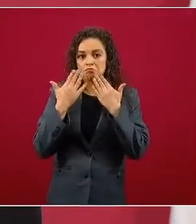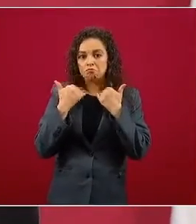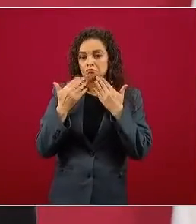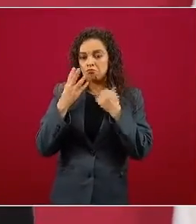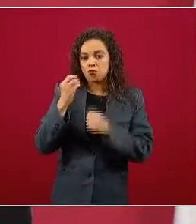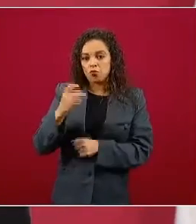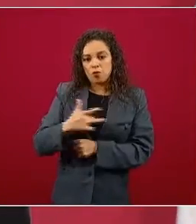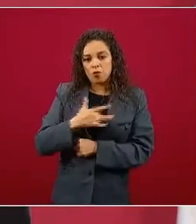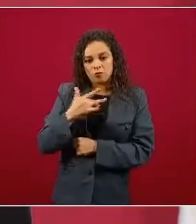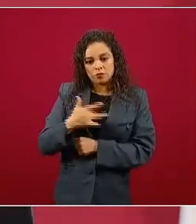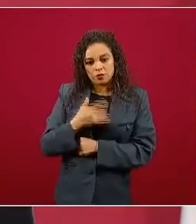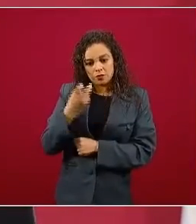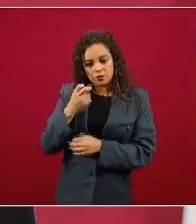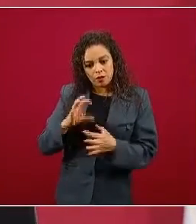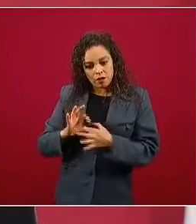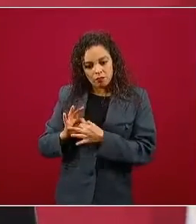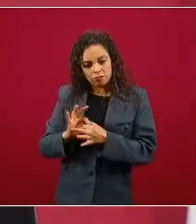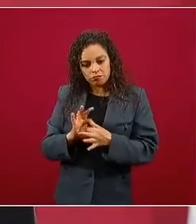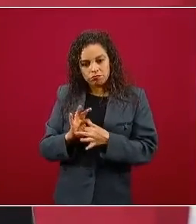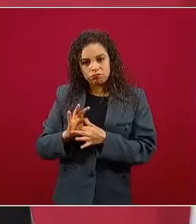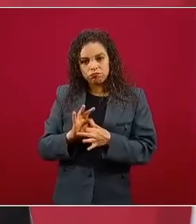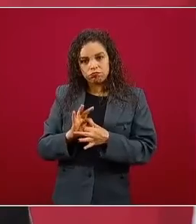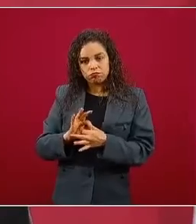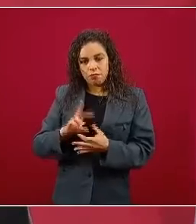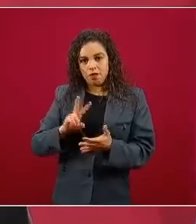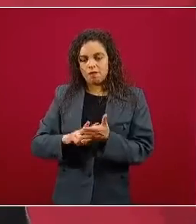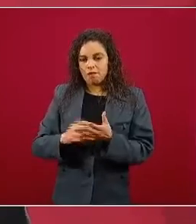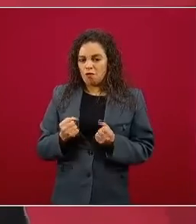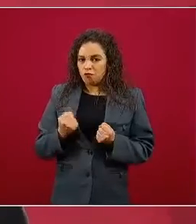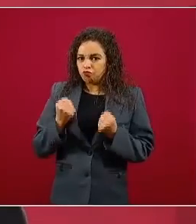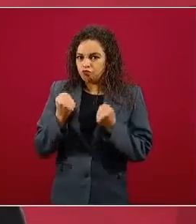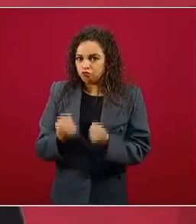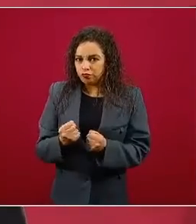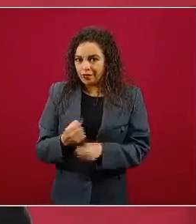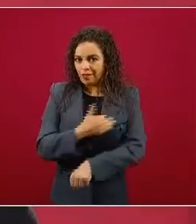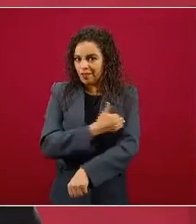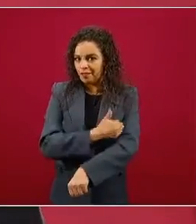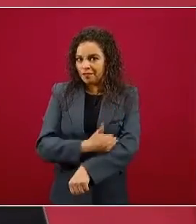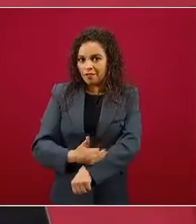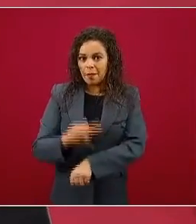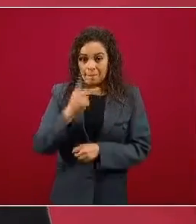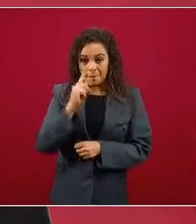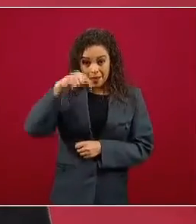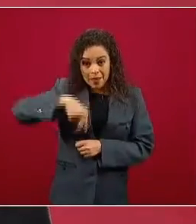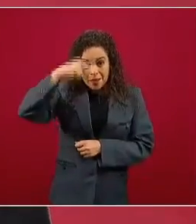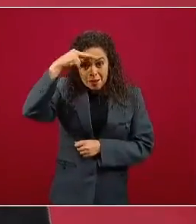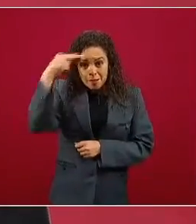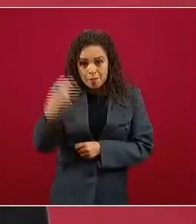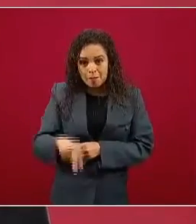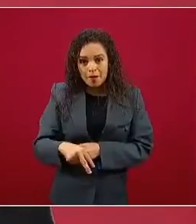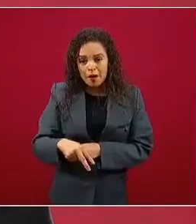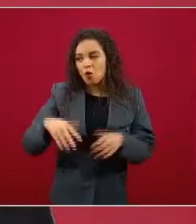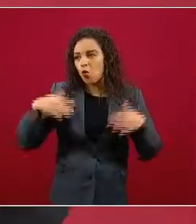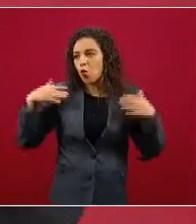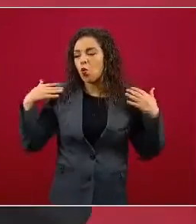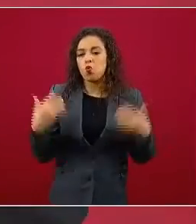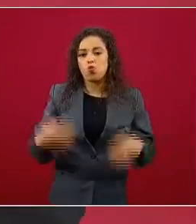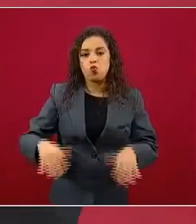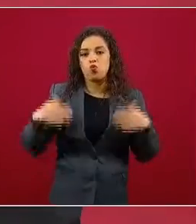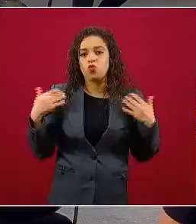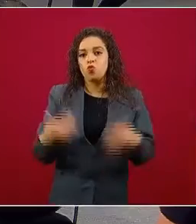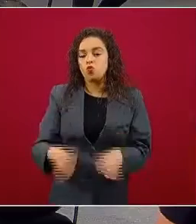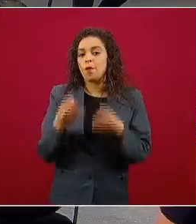fortaleza, pero en México es fundamental. Y nada más